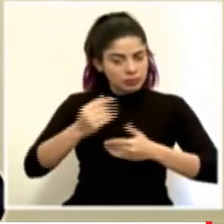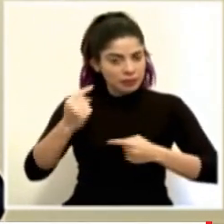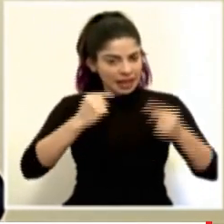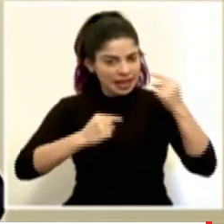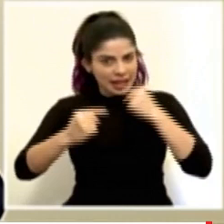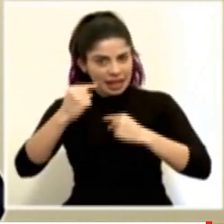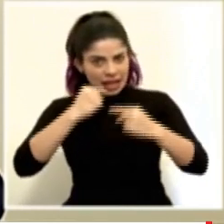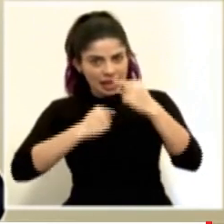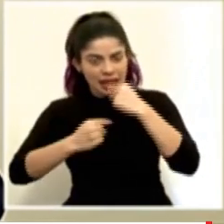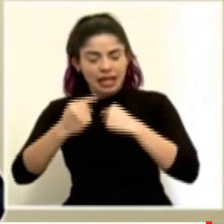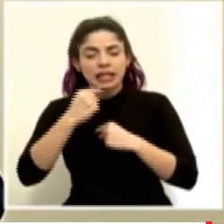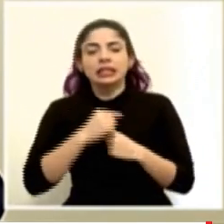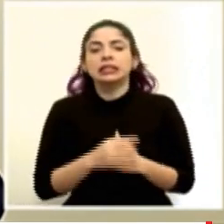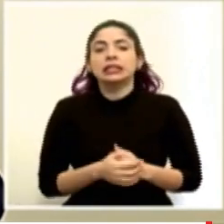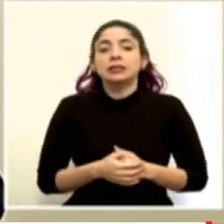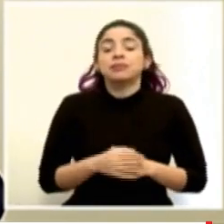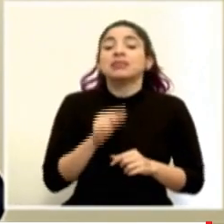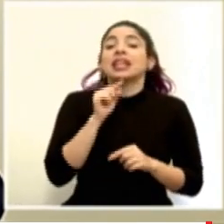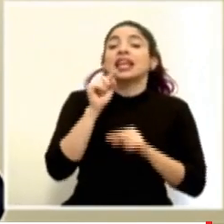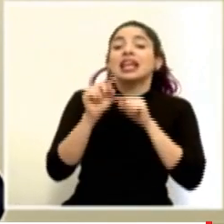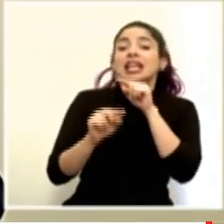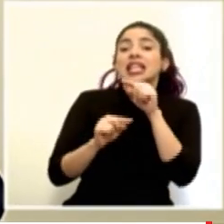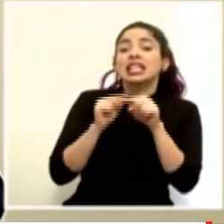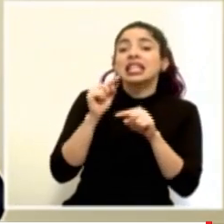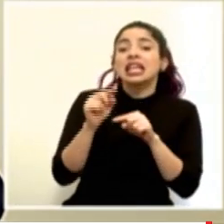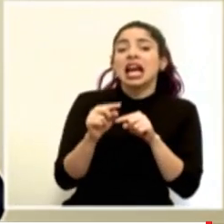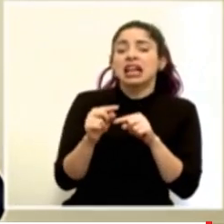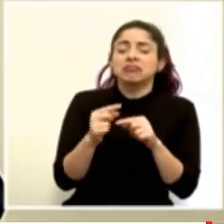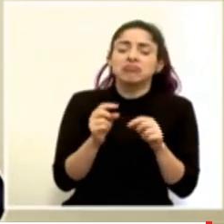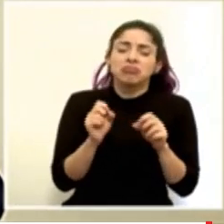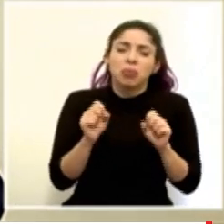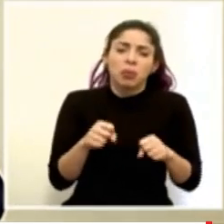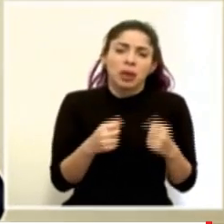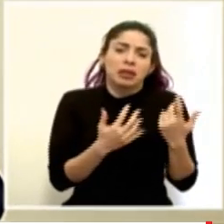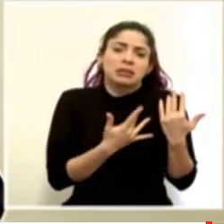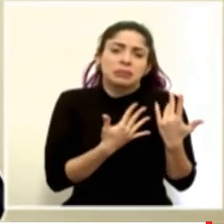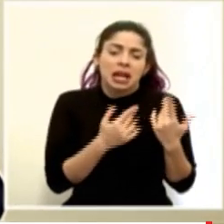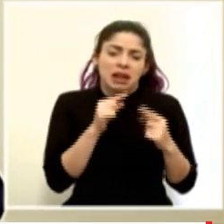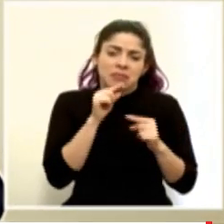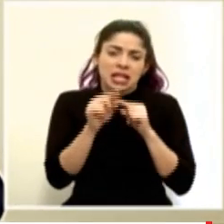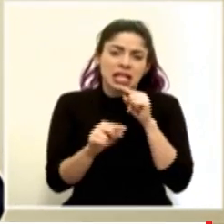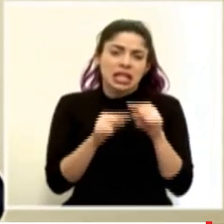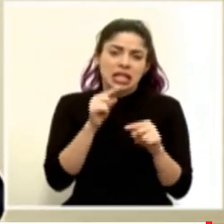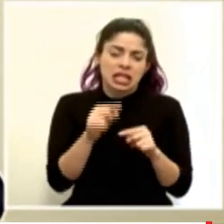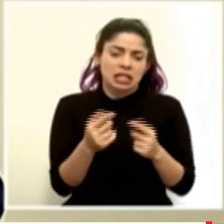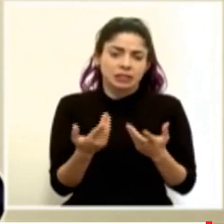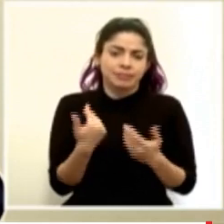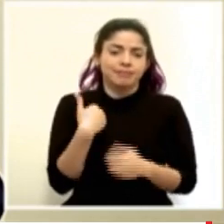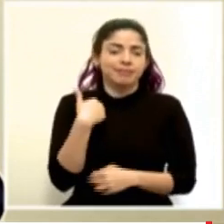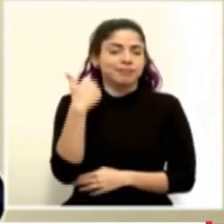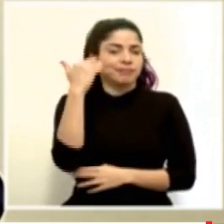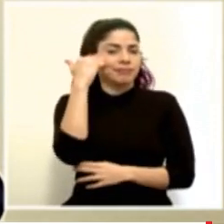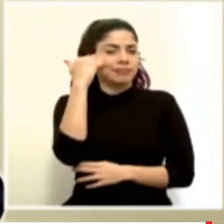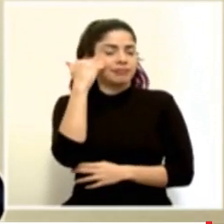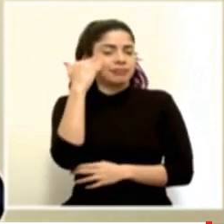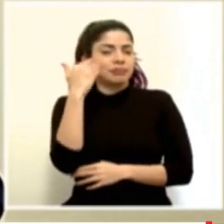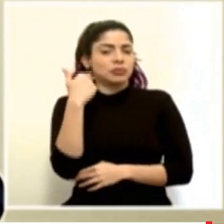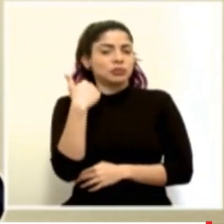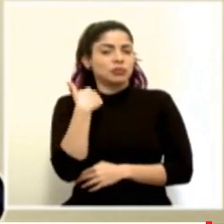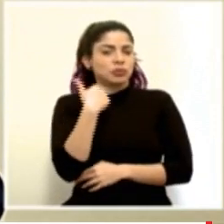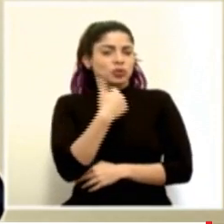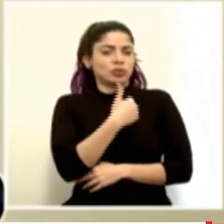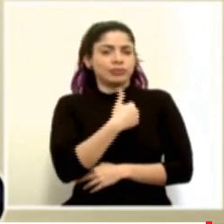las críticas son hasta cierto punto esperables. Y yo sé que en esto hemos